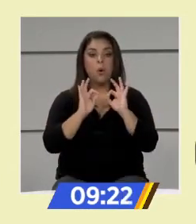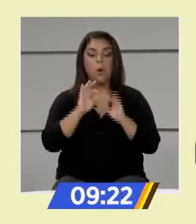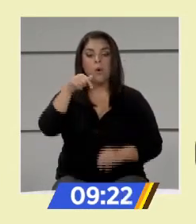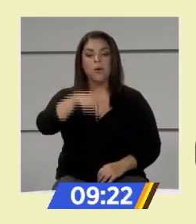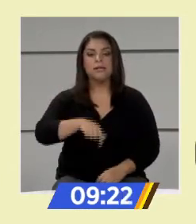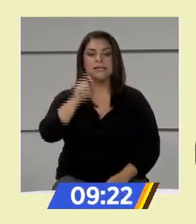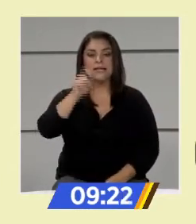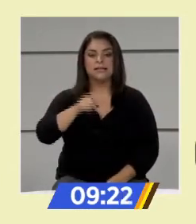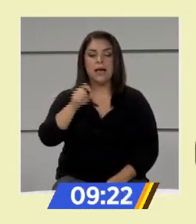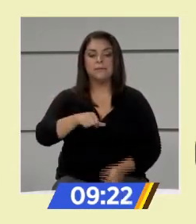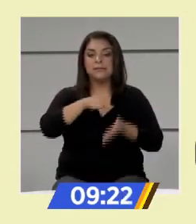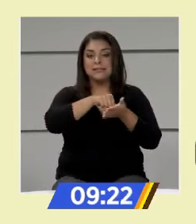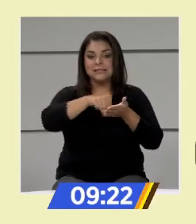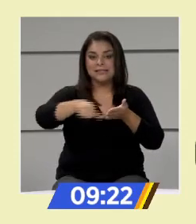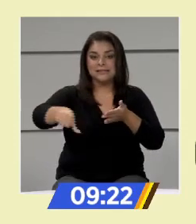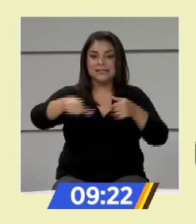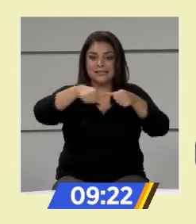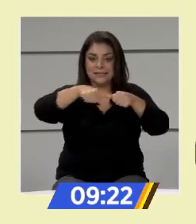cinta adhesiva,